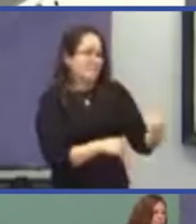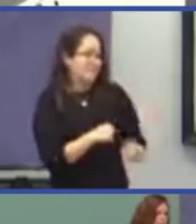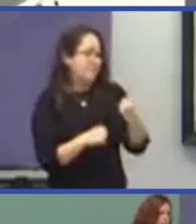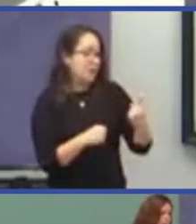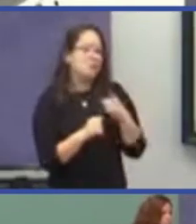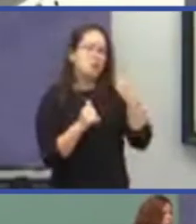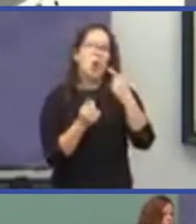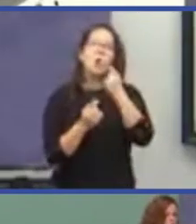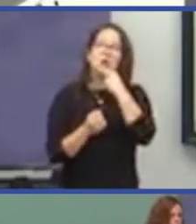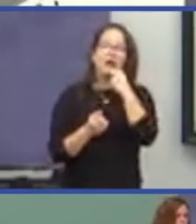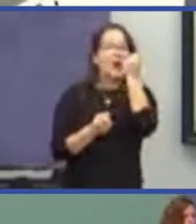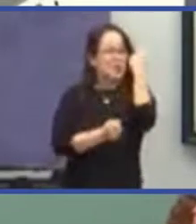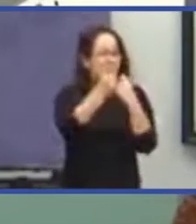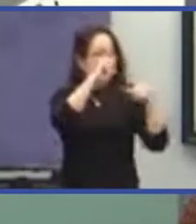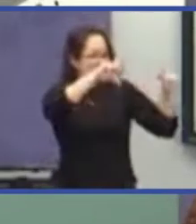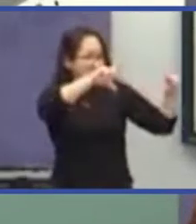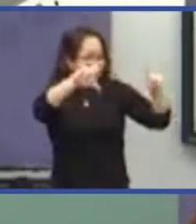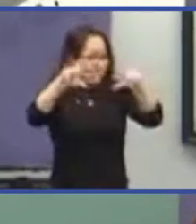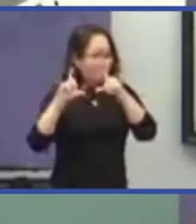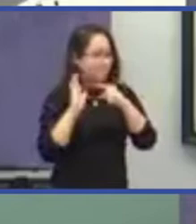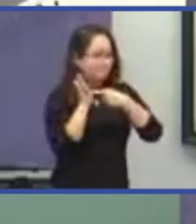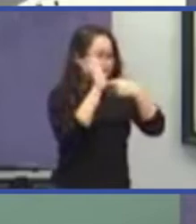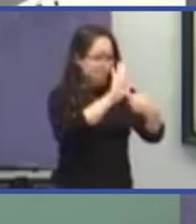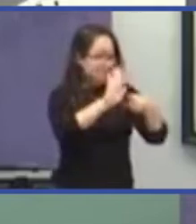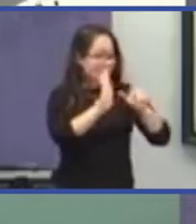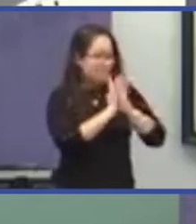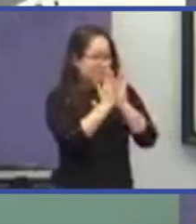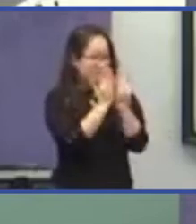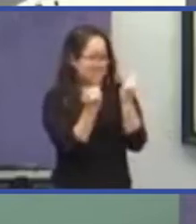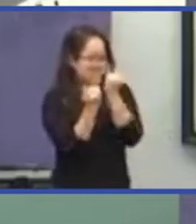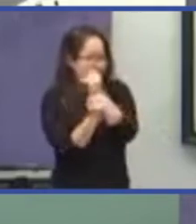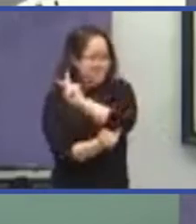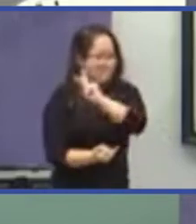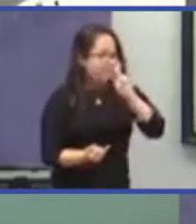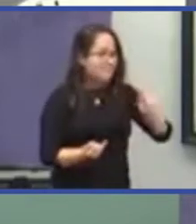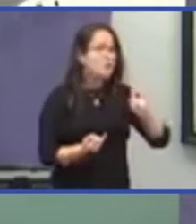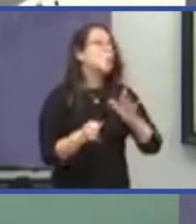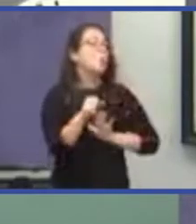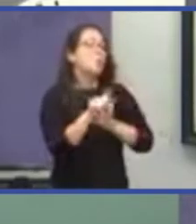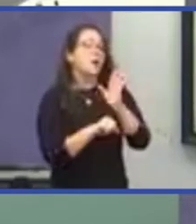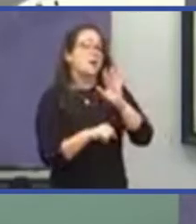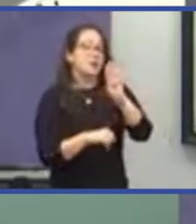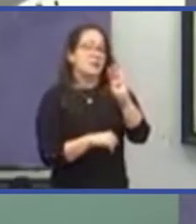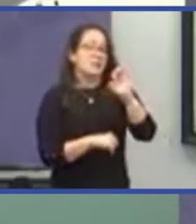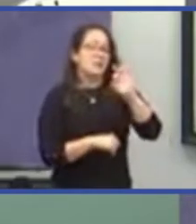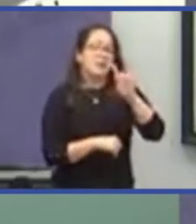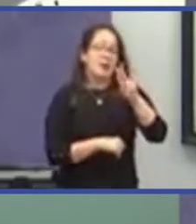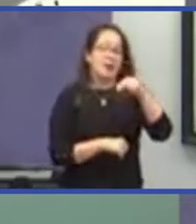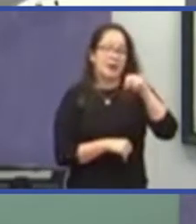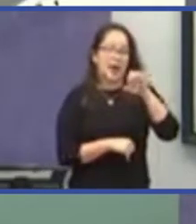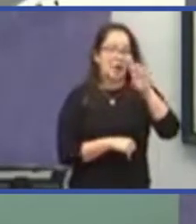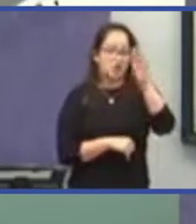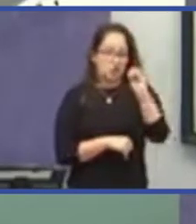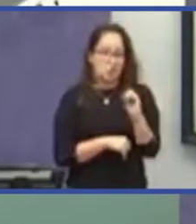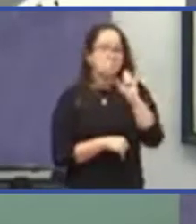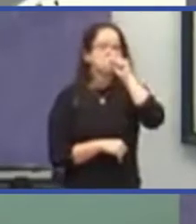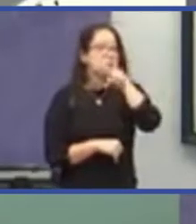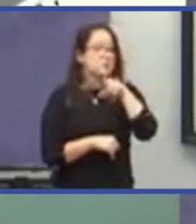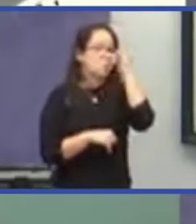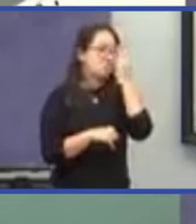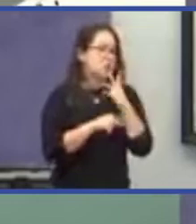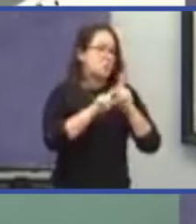imágenes que se usaron para ilustrar este libro, que son de Bernardo Fernández Beff. Y voy a usar también imágenes de otros ilustradores.